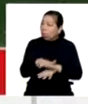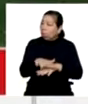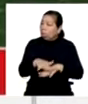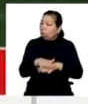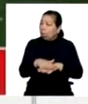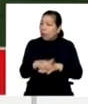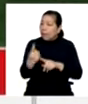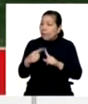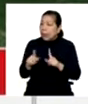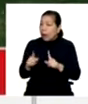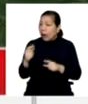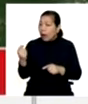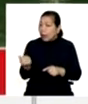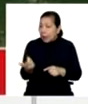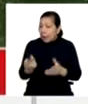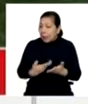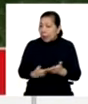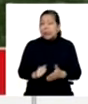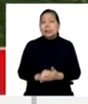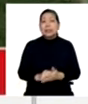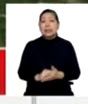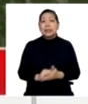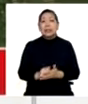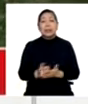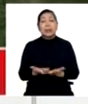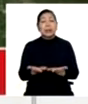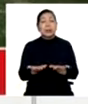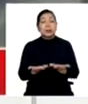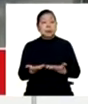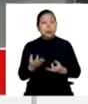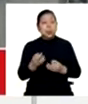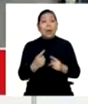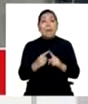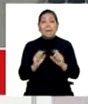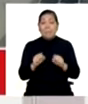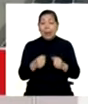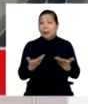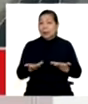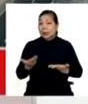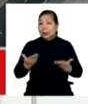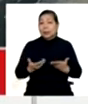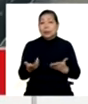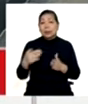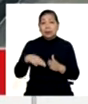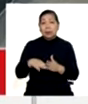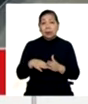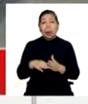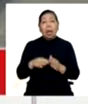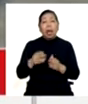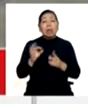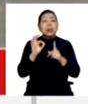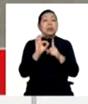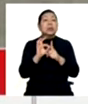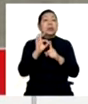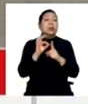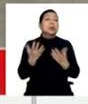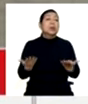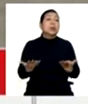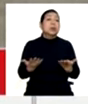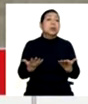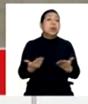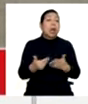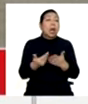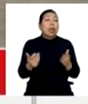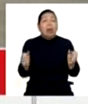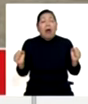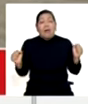de intervención inmediata por parte de la cartera justamente para atender las inclemencias del clima. Ante